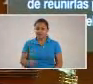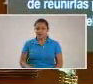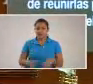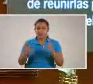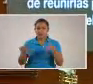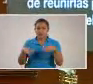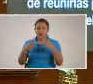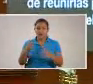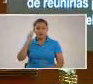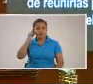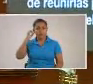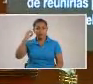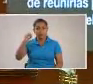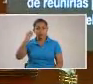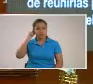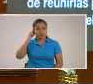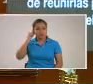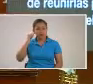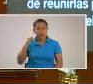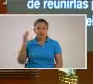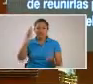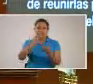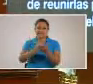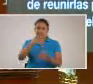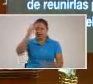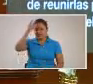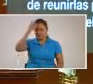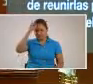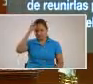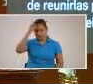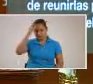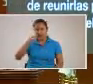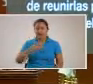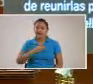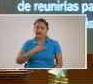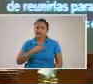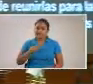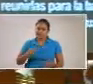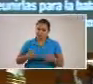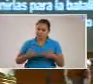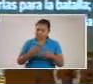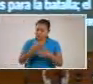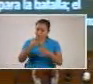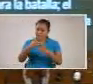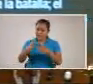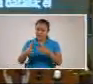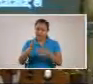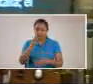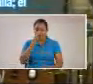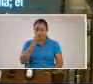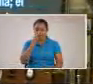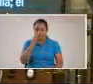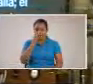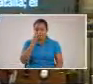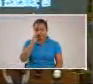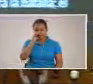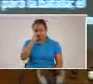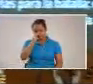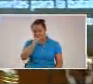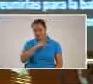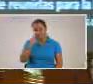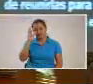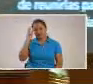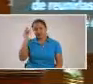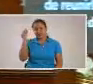como yo logro entenderlo, es lo que quiero trasladarle. Entonces, resulta que estos